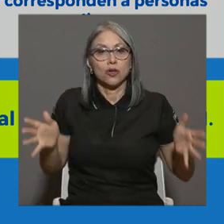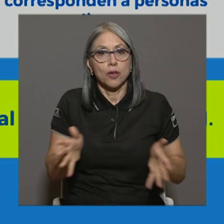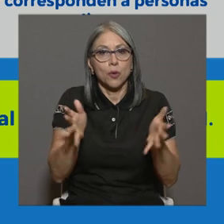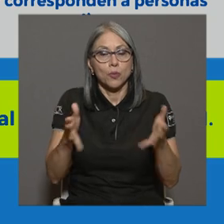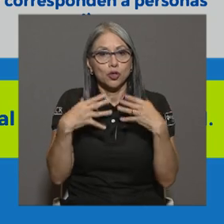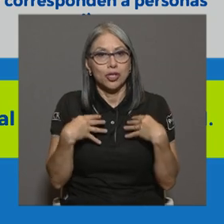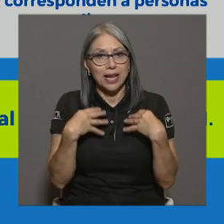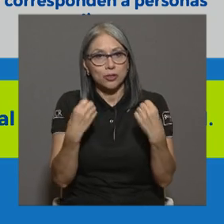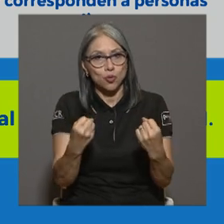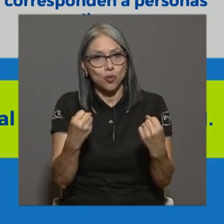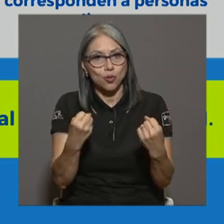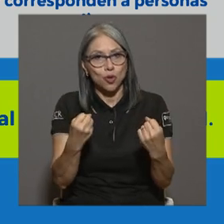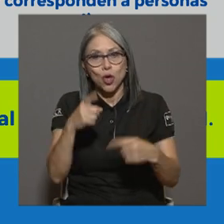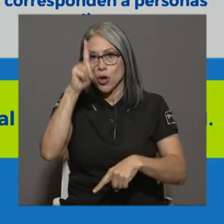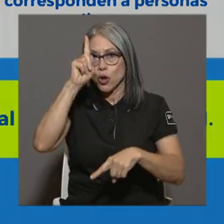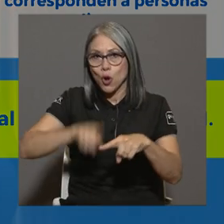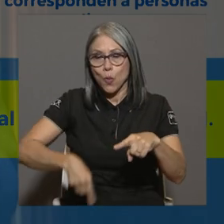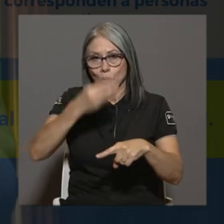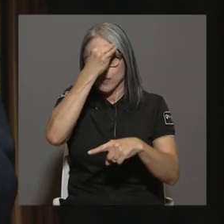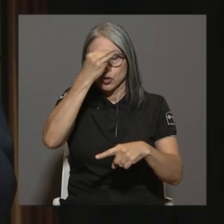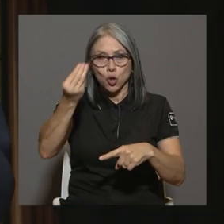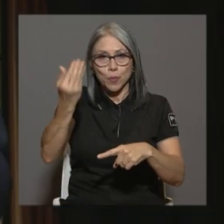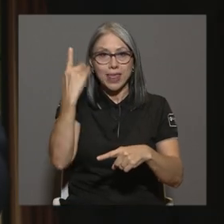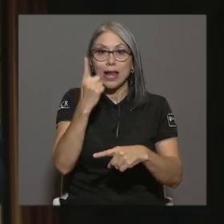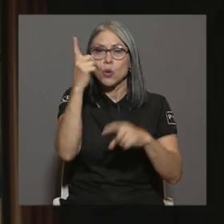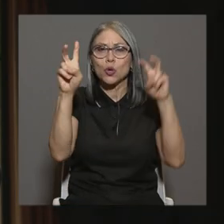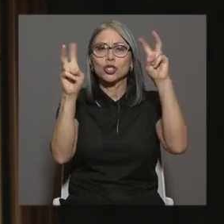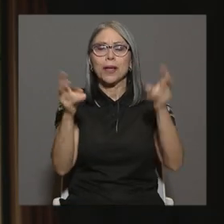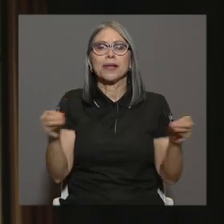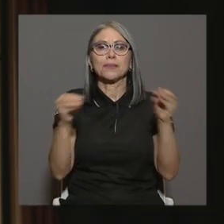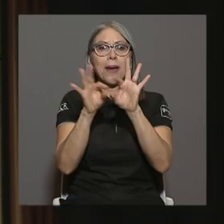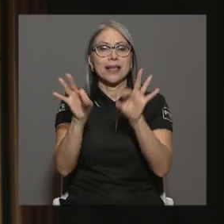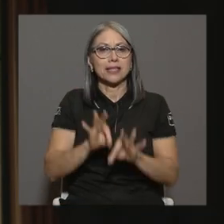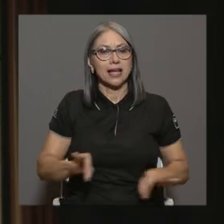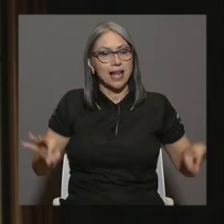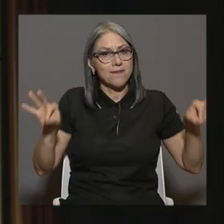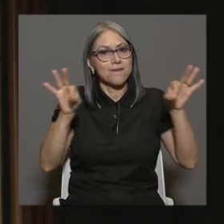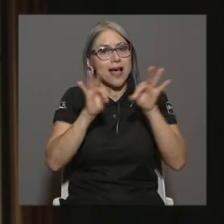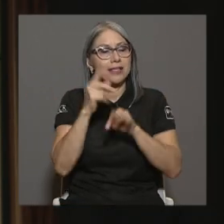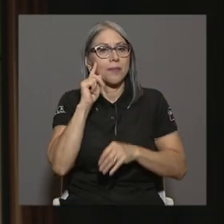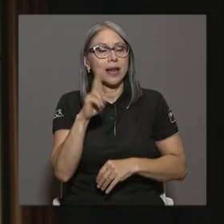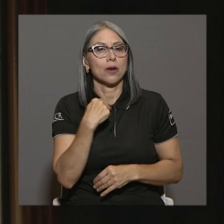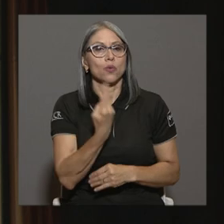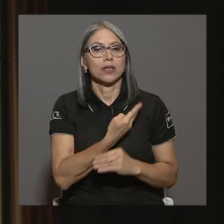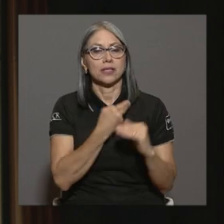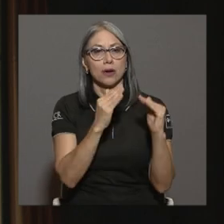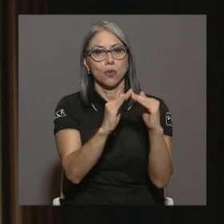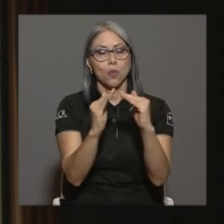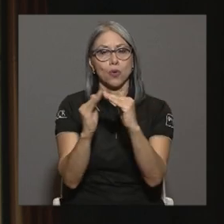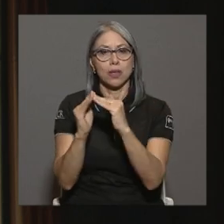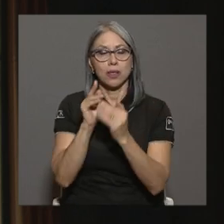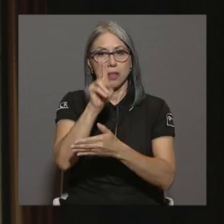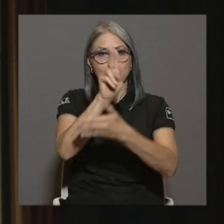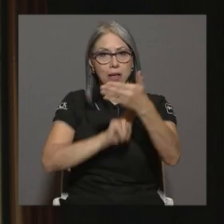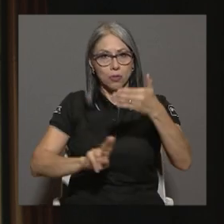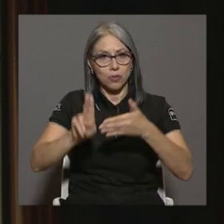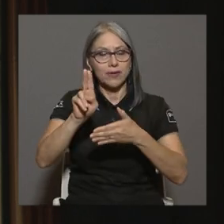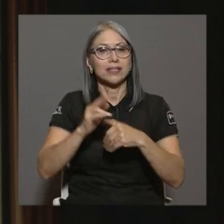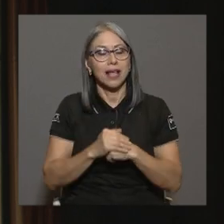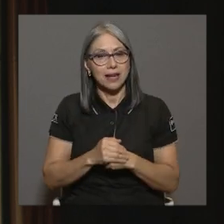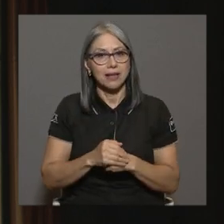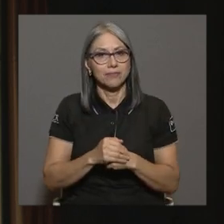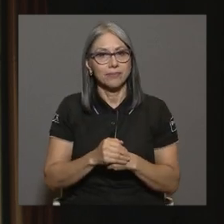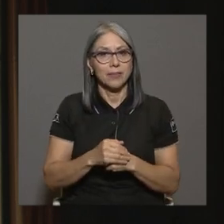salud, no podemos olvidar uno de los temas de mayor relevancia para nuestra comunidad universitaria y